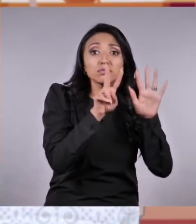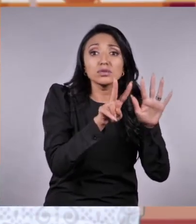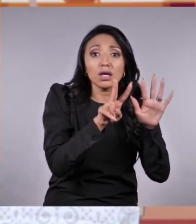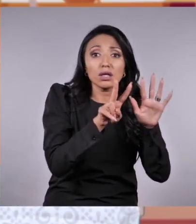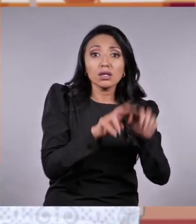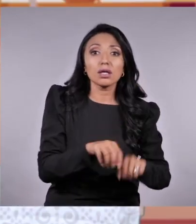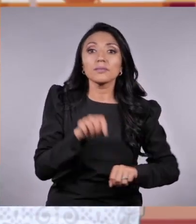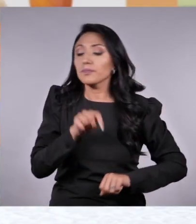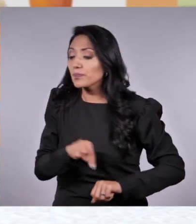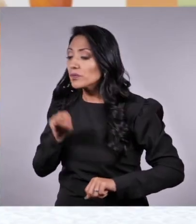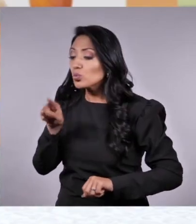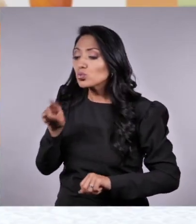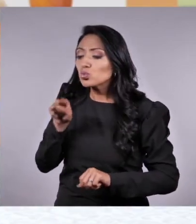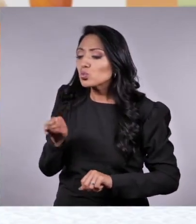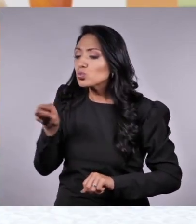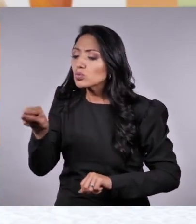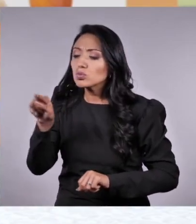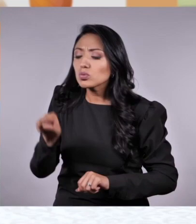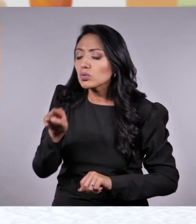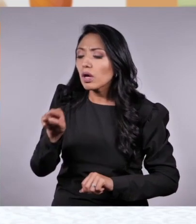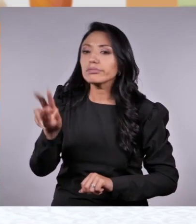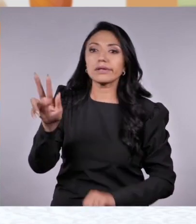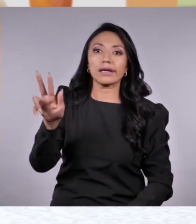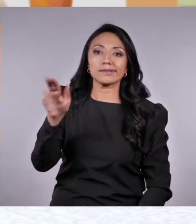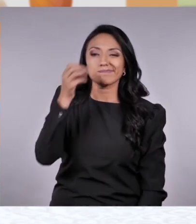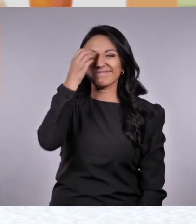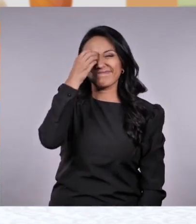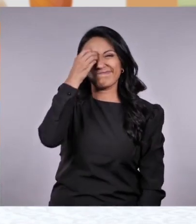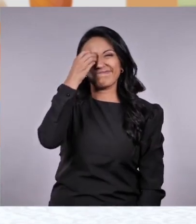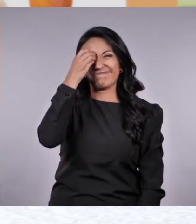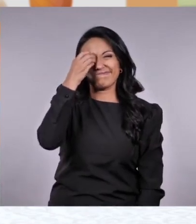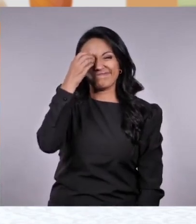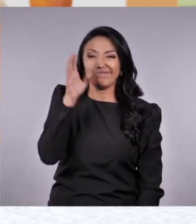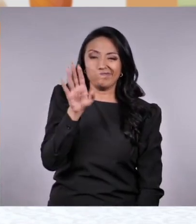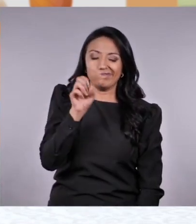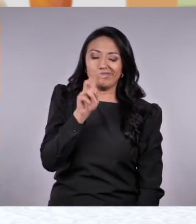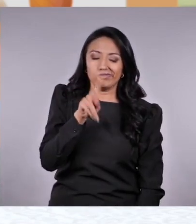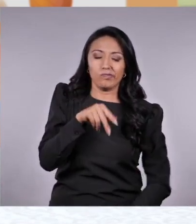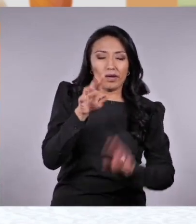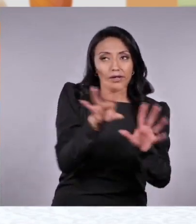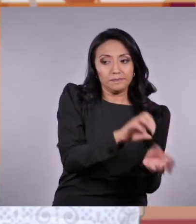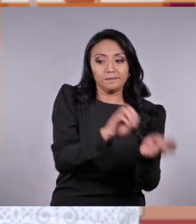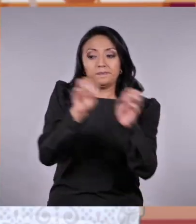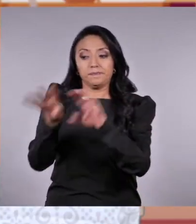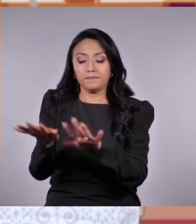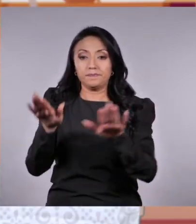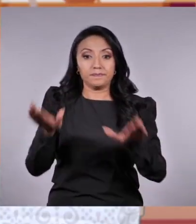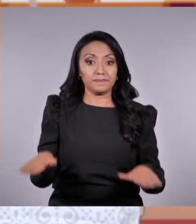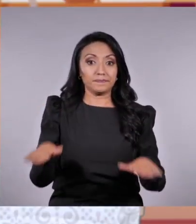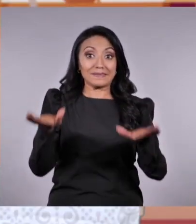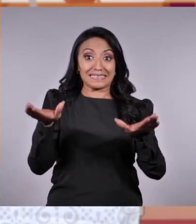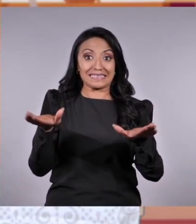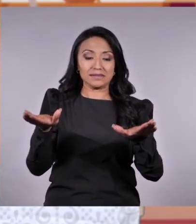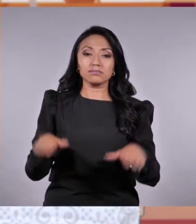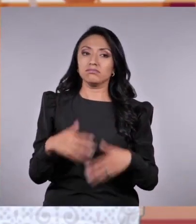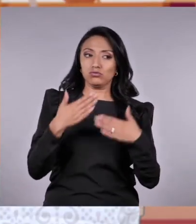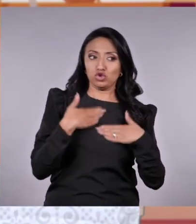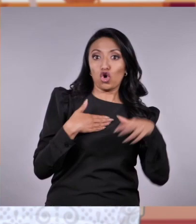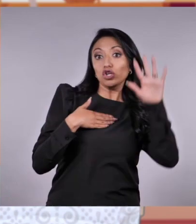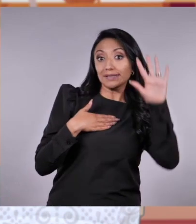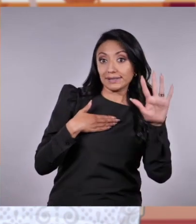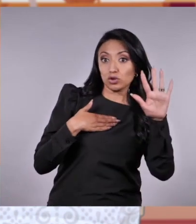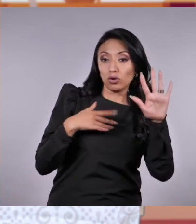1, 2, 3, 4, 5, 6, 7. Y tú tienes 1, 2, 3. Vamos a equilibrar el plato. ¡Ya! Yeah. Muy bien. Yo tengo